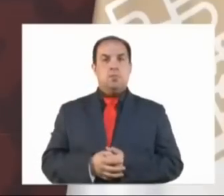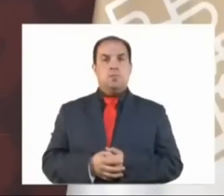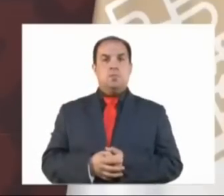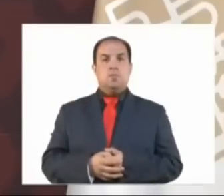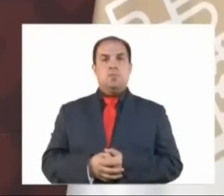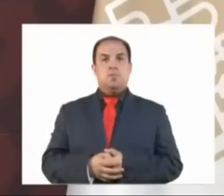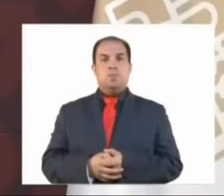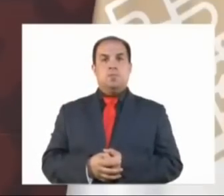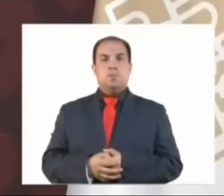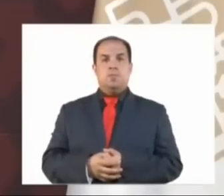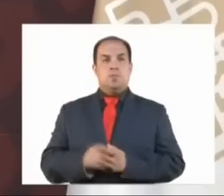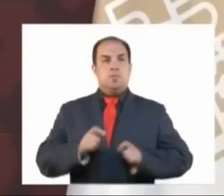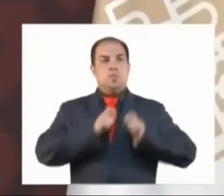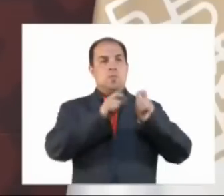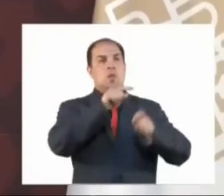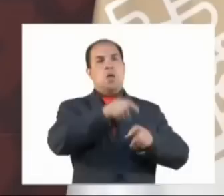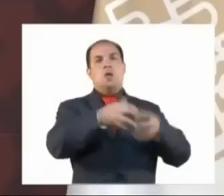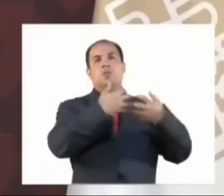para la empresa